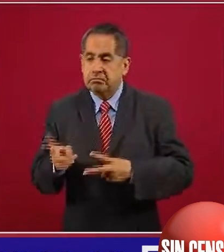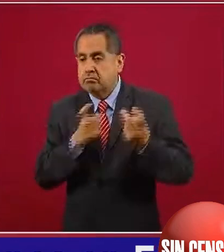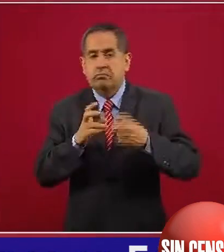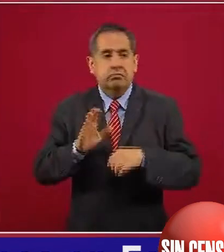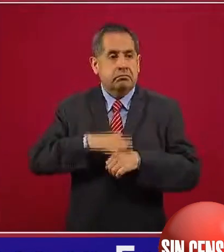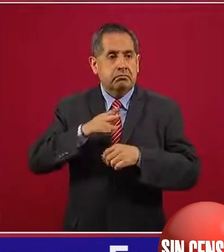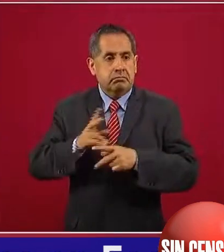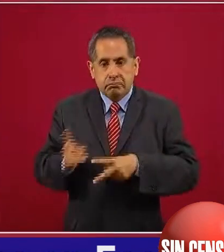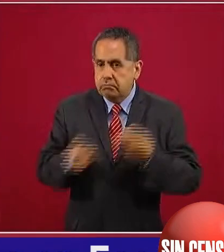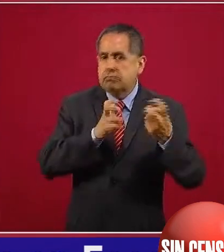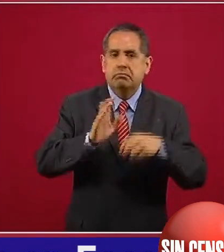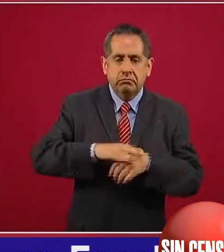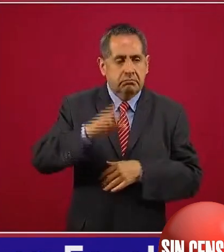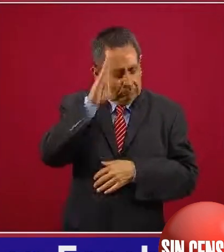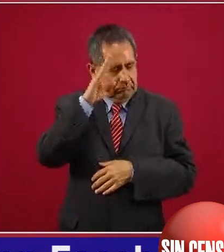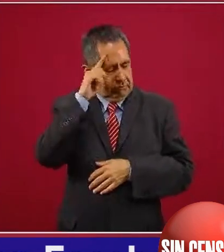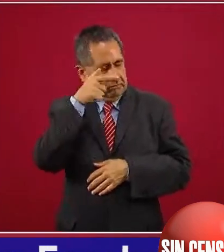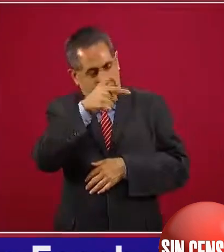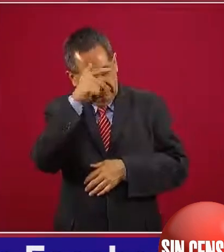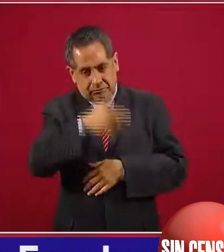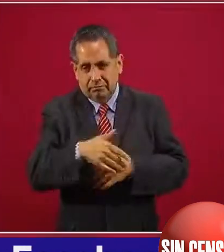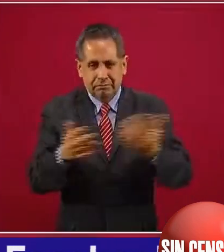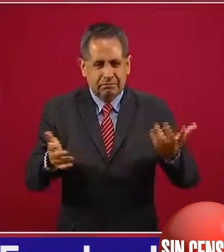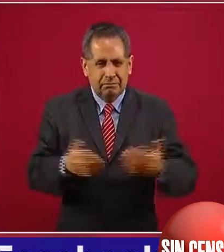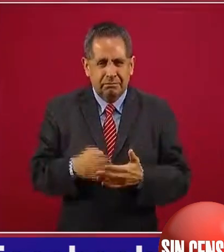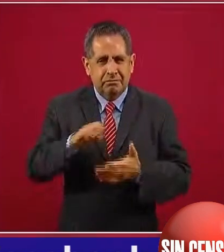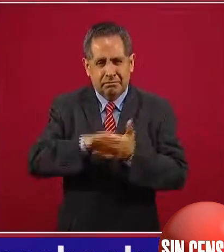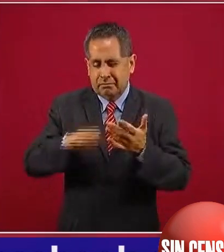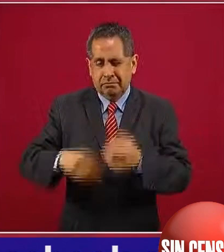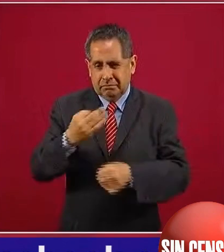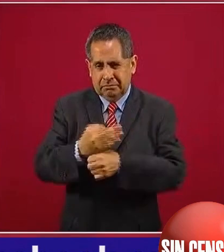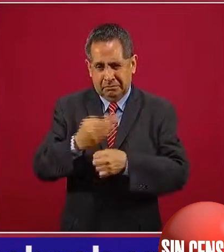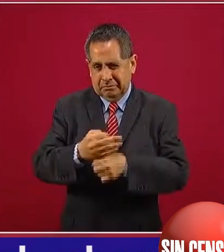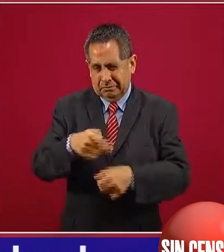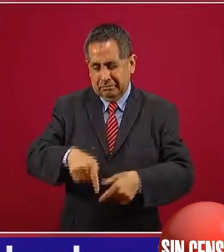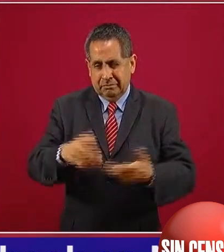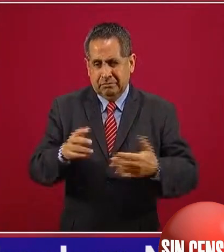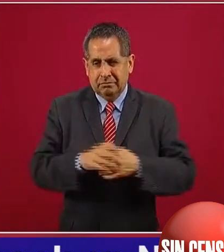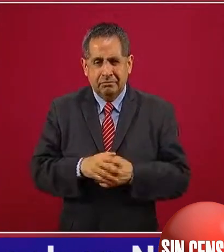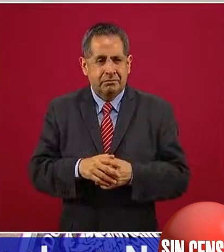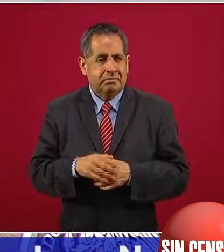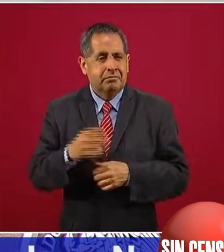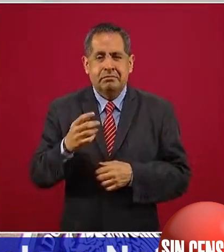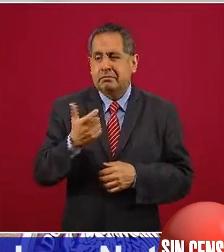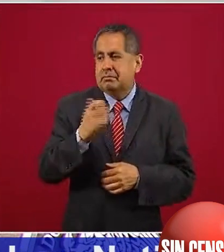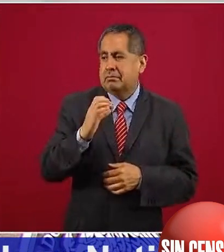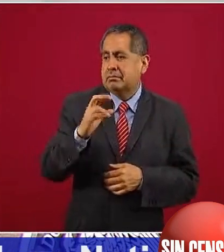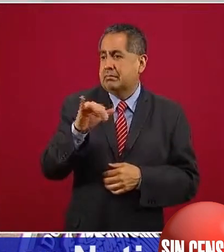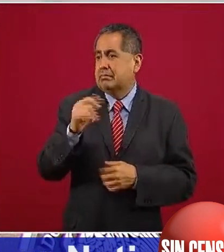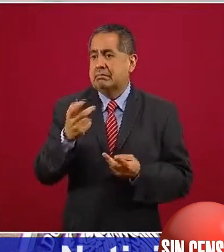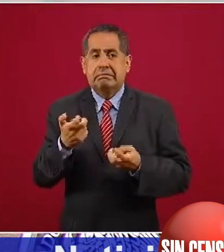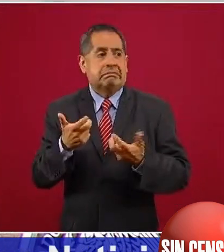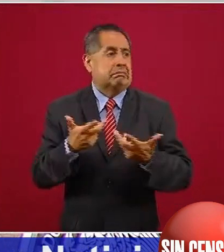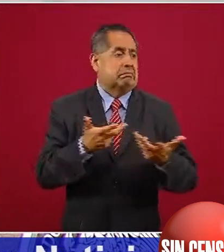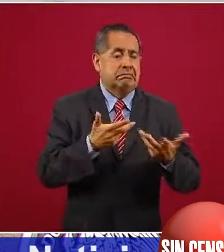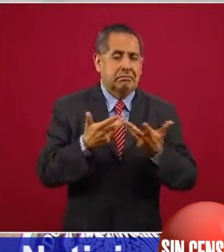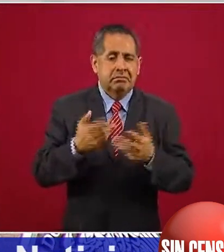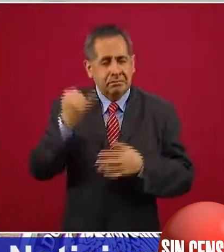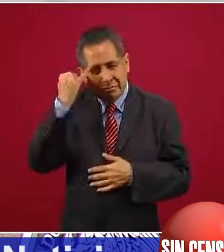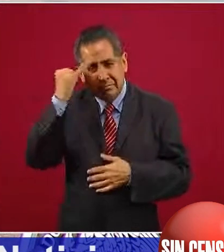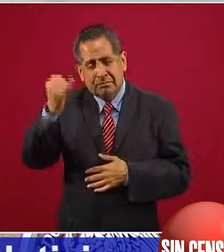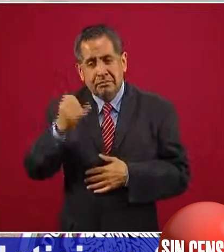más. Por ejemplo, en esta circunstancia de crisis económica,